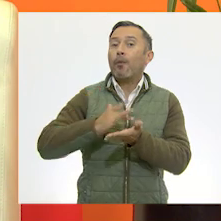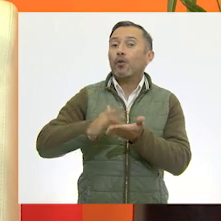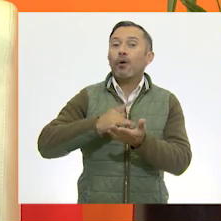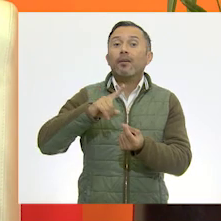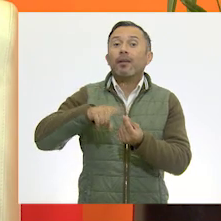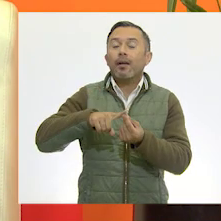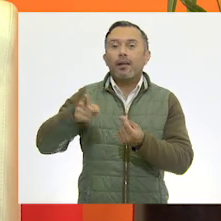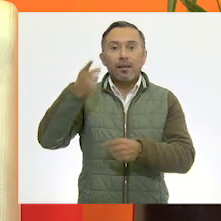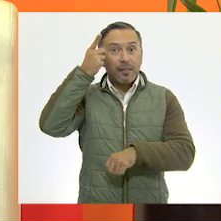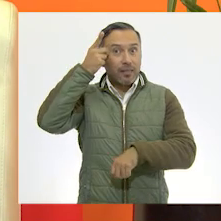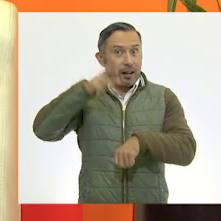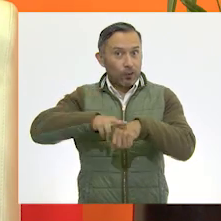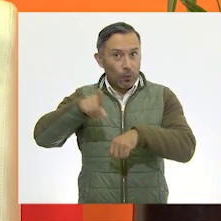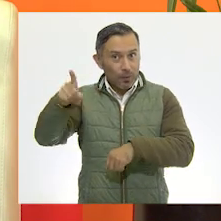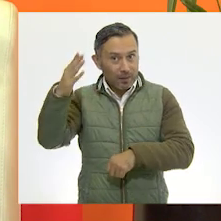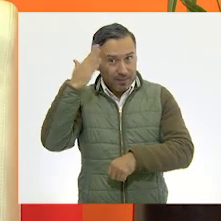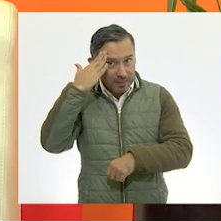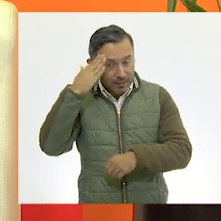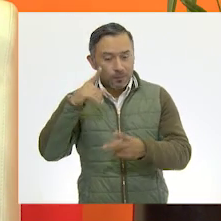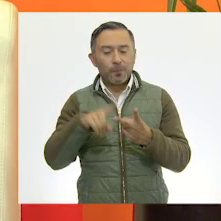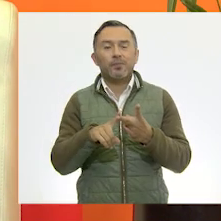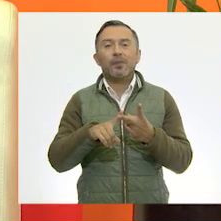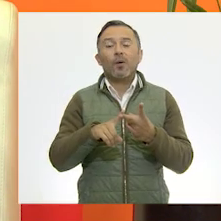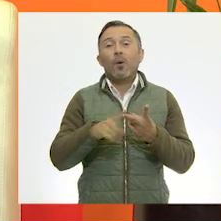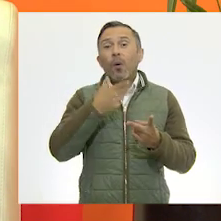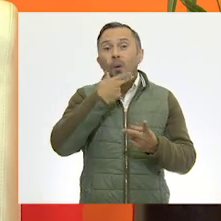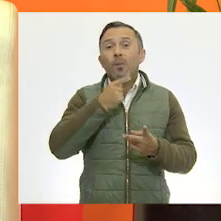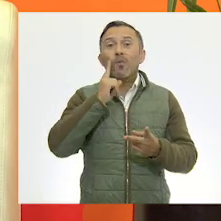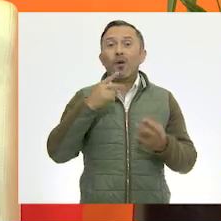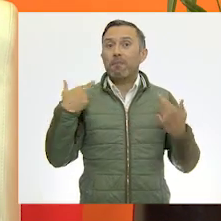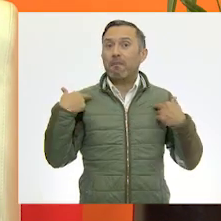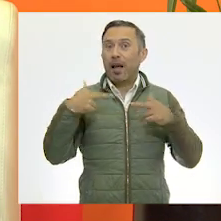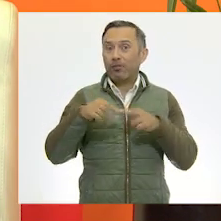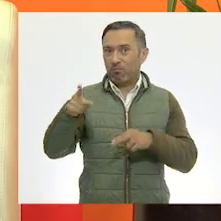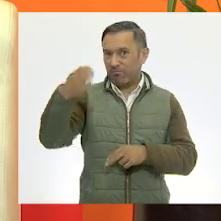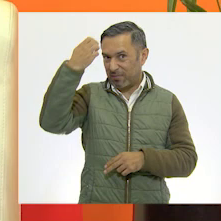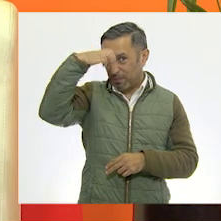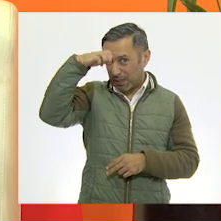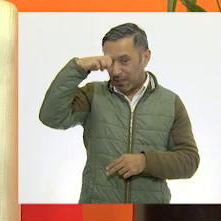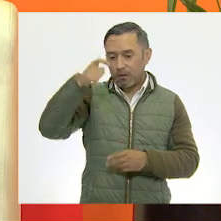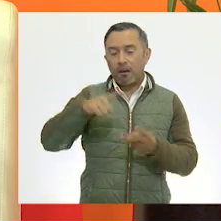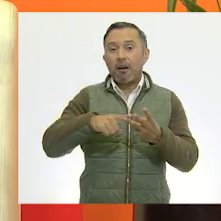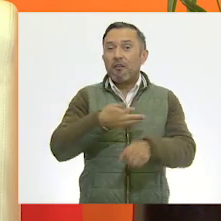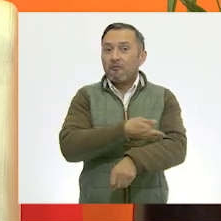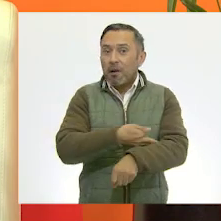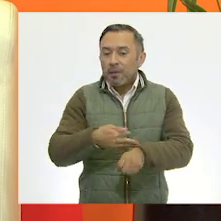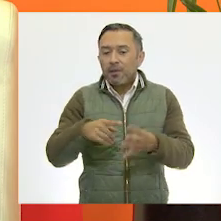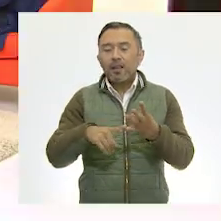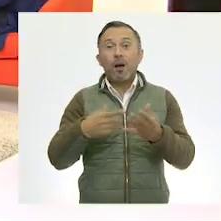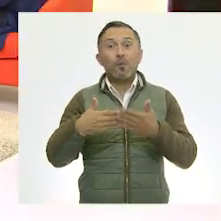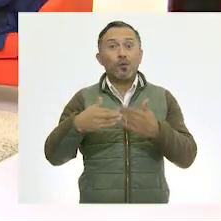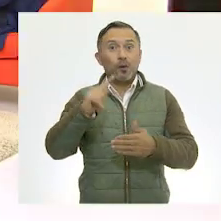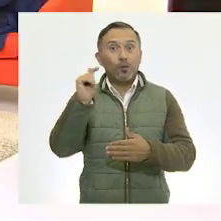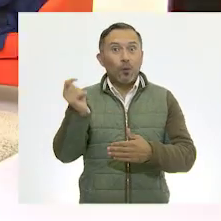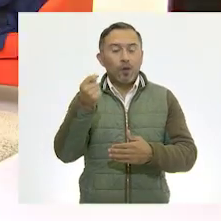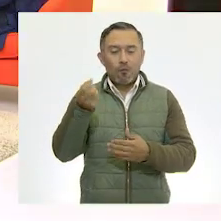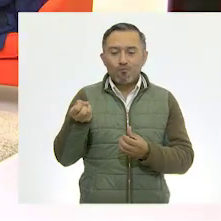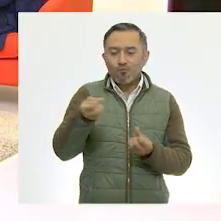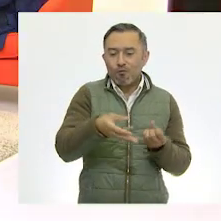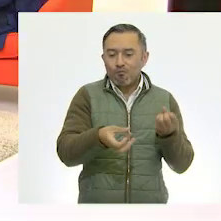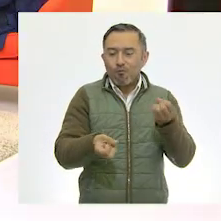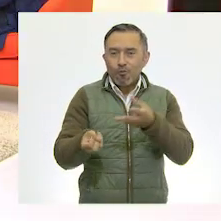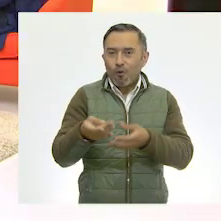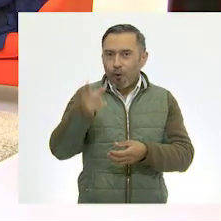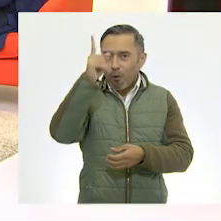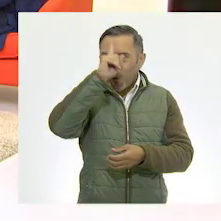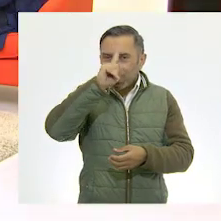los conocimientos y habilidades de las y los docentes, los familiares, la tecnología. Y aunque es cierto